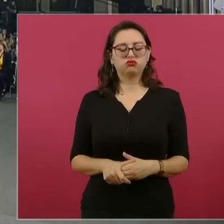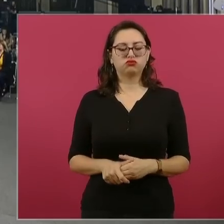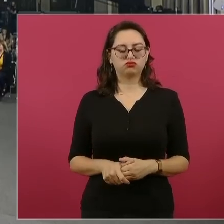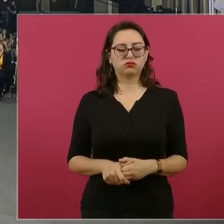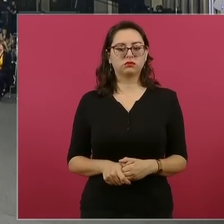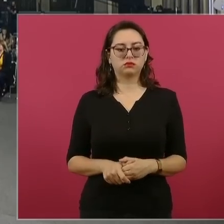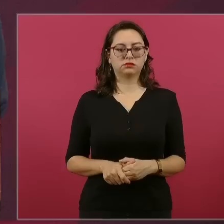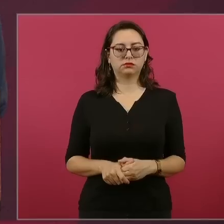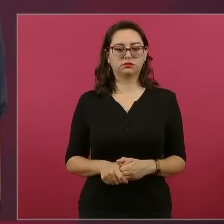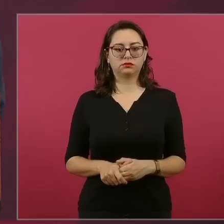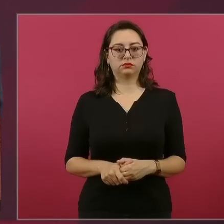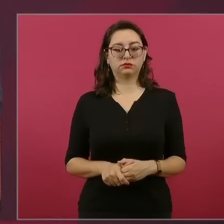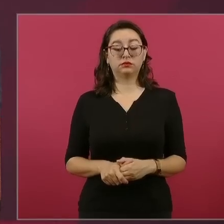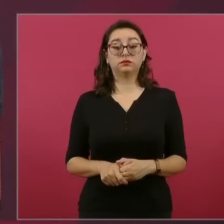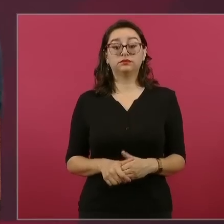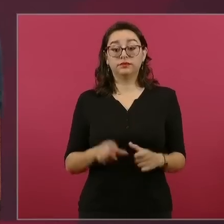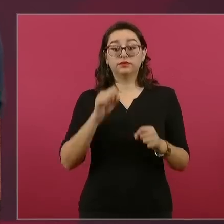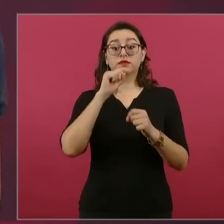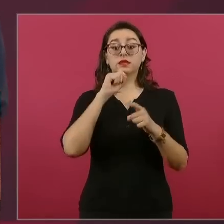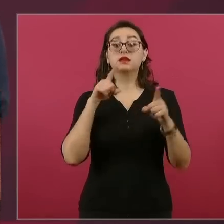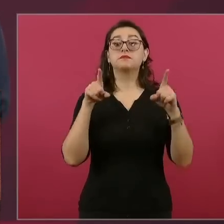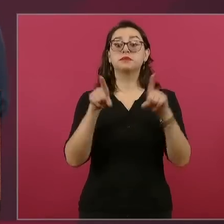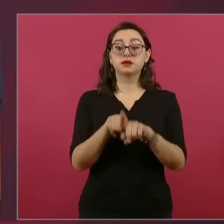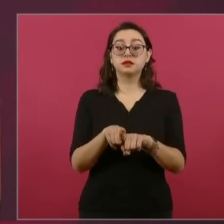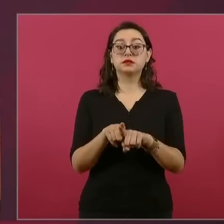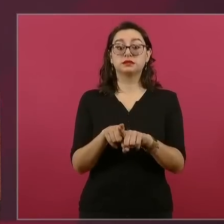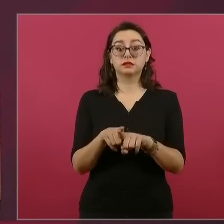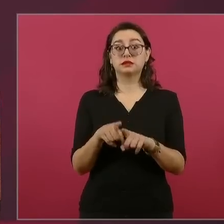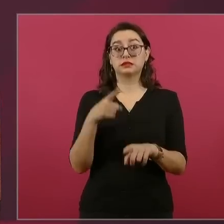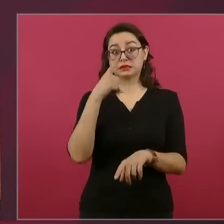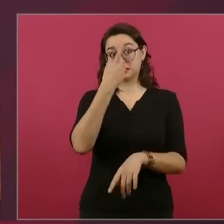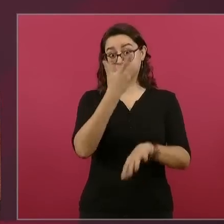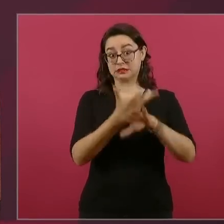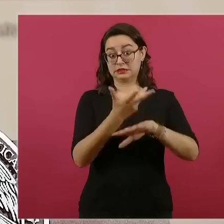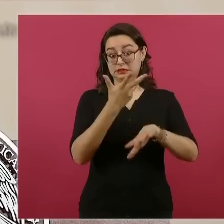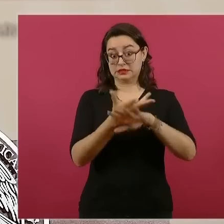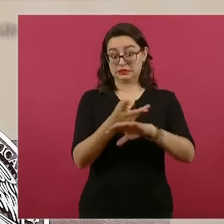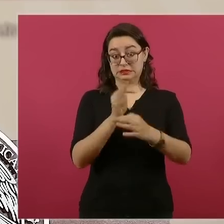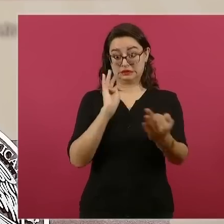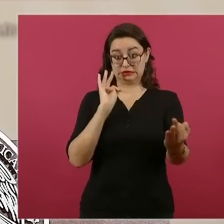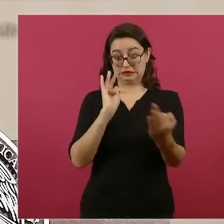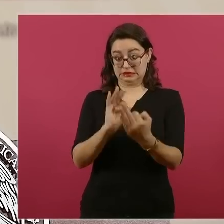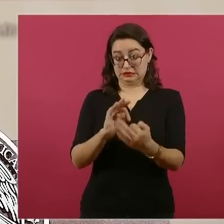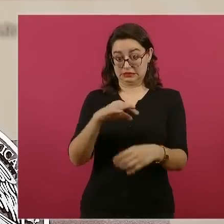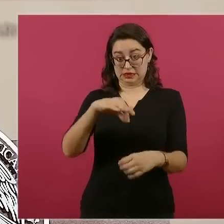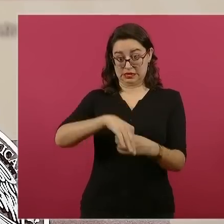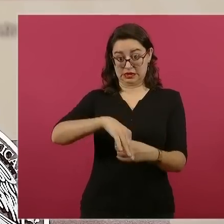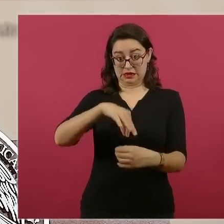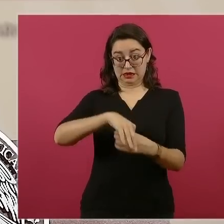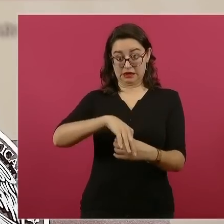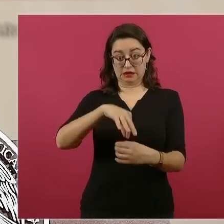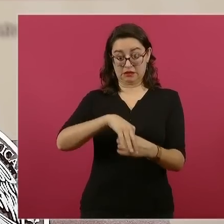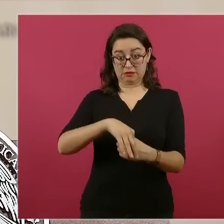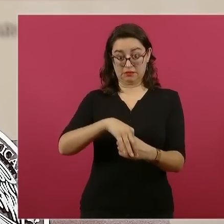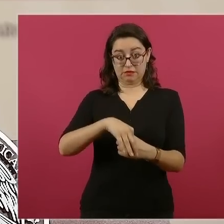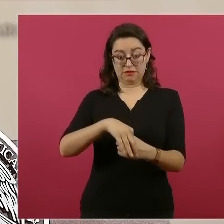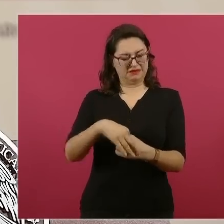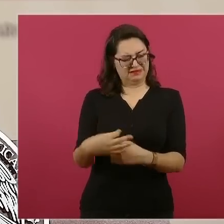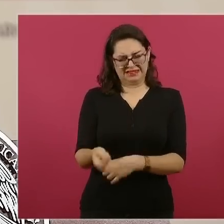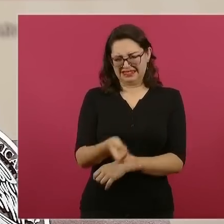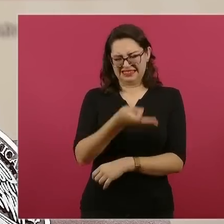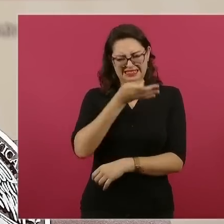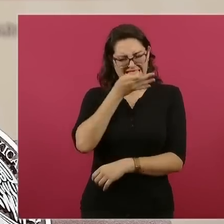por la temporada electoral, que ya está por llegar, ya